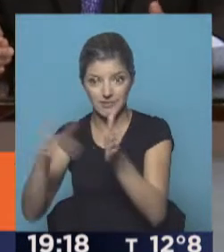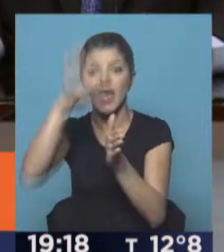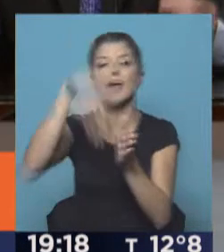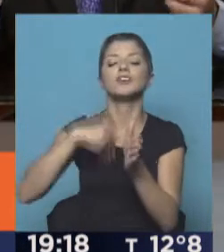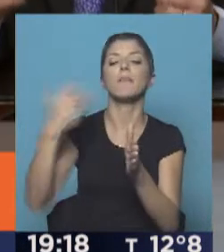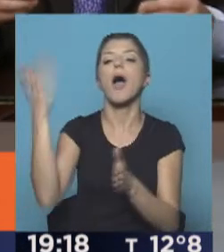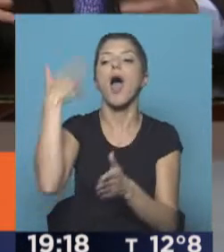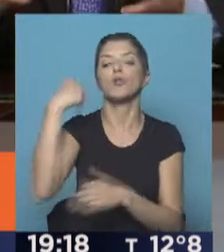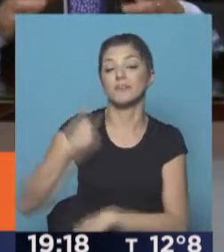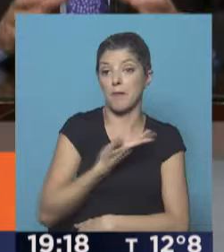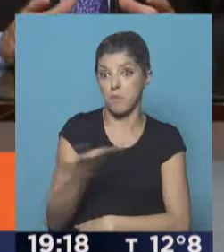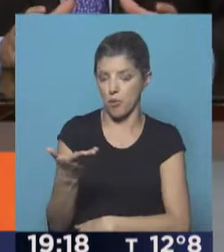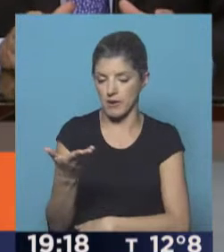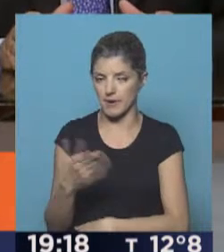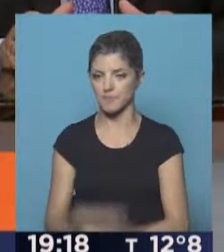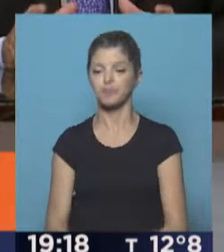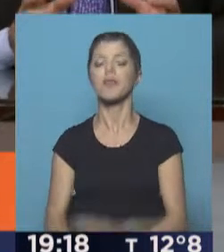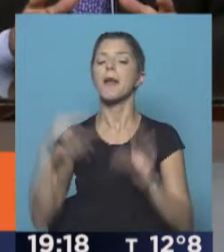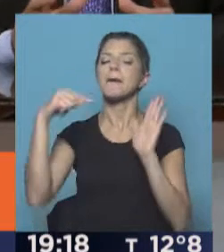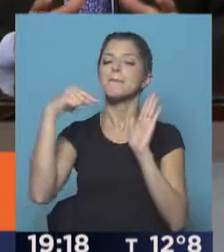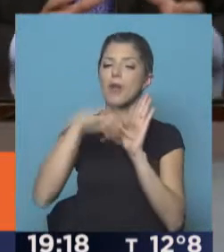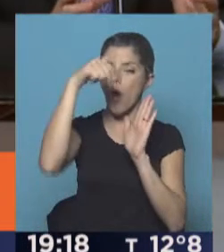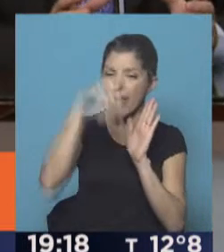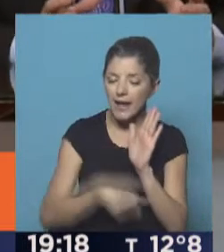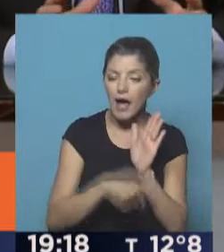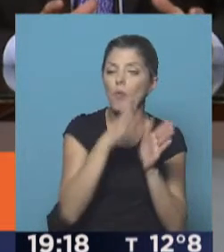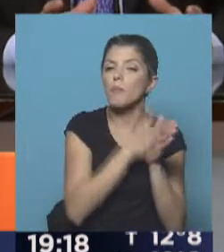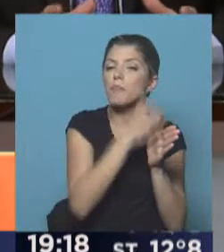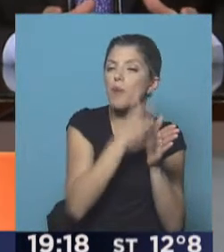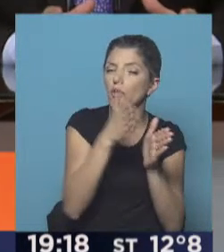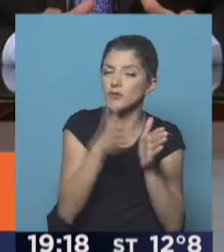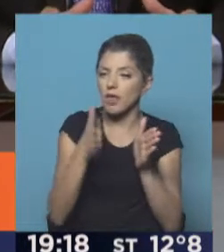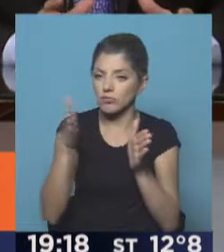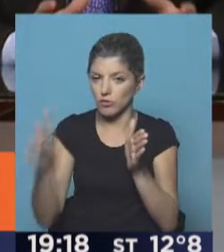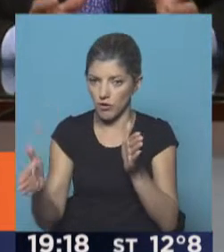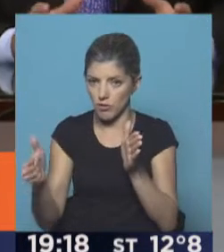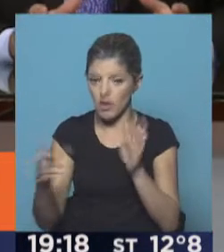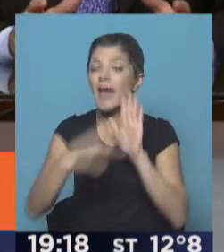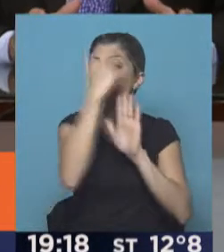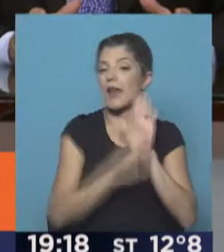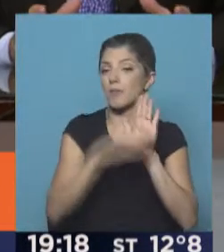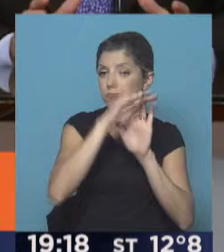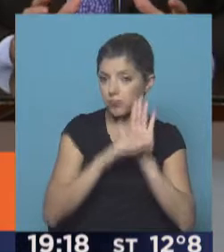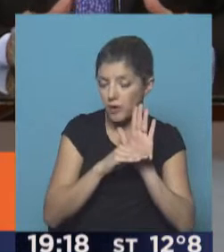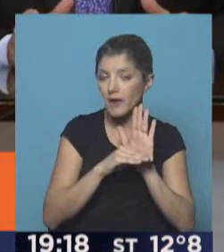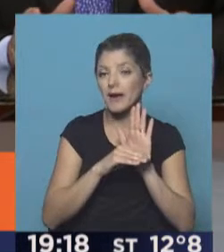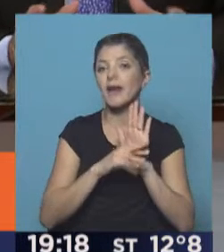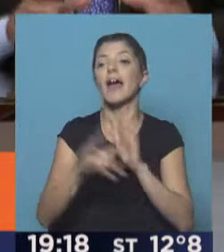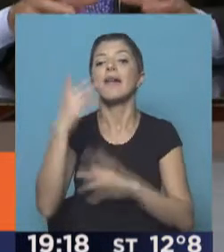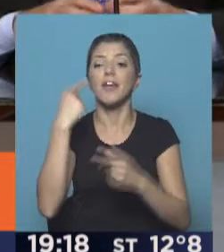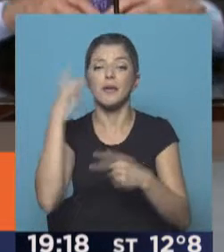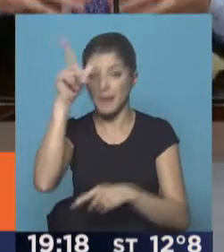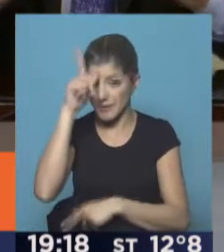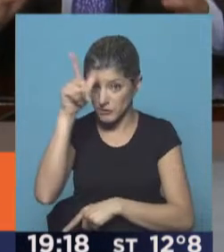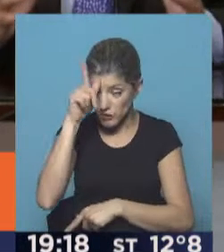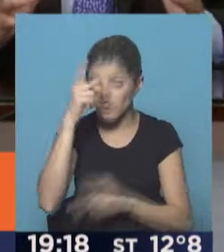audiencia pública. Pero acá lo que estamos haciendo es un proceso que en el marco regulatorio se llama de revisión tarifaria integral,